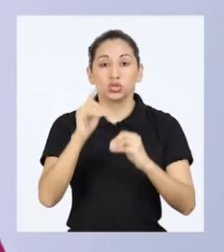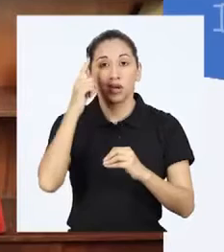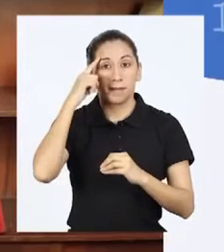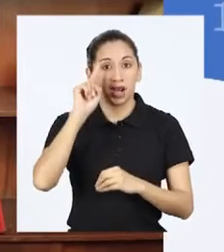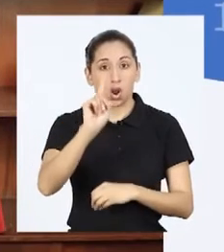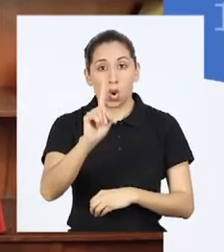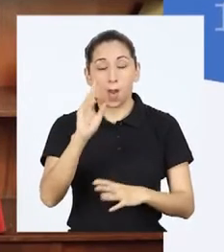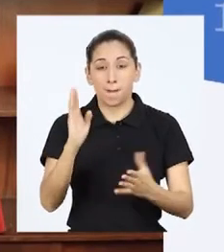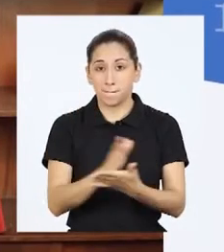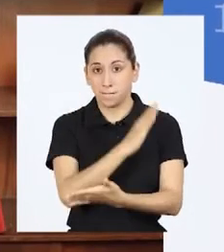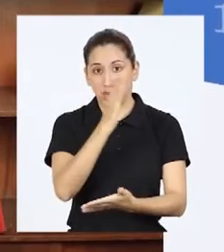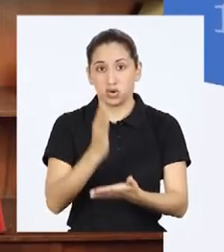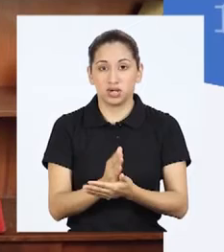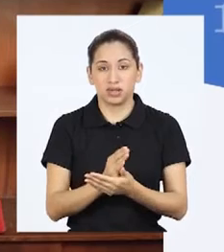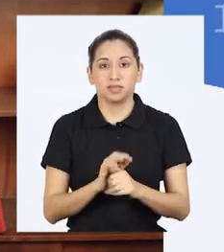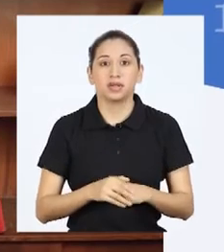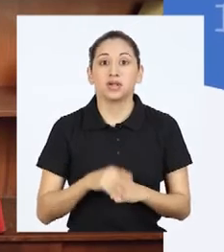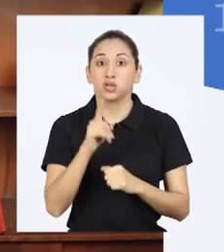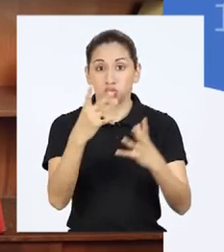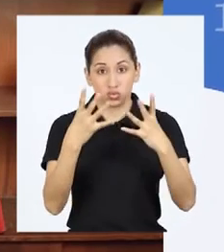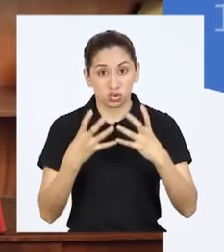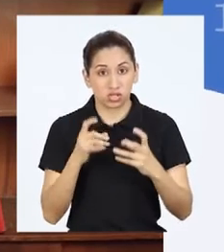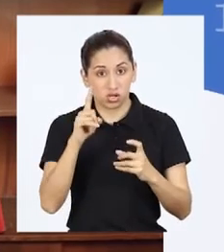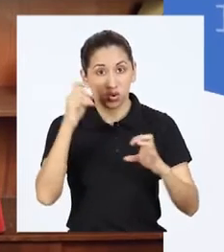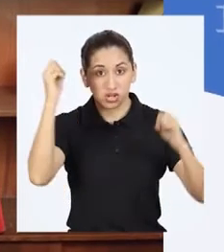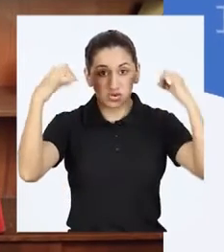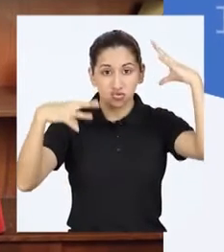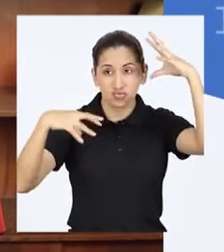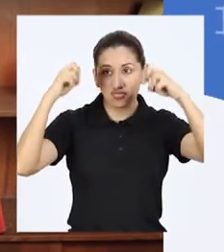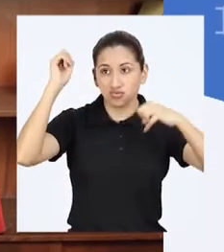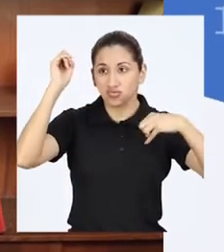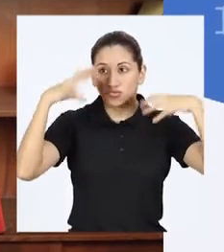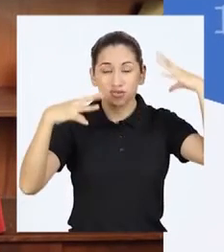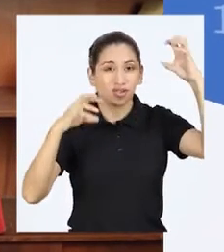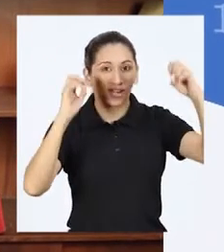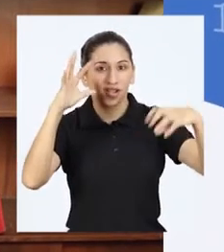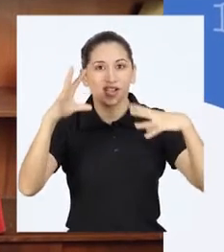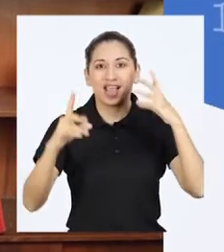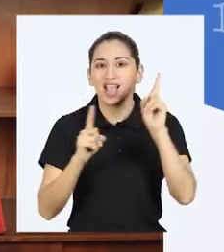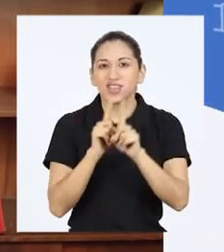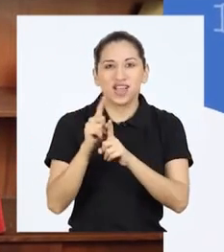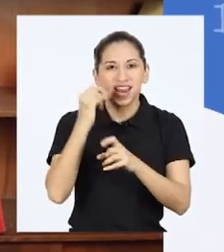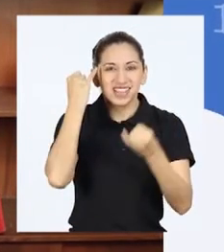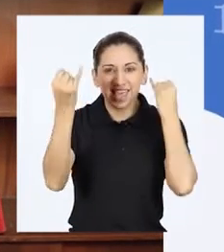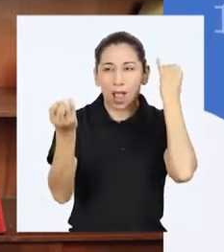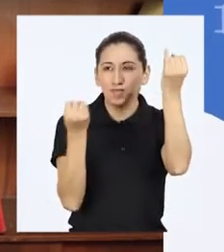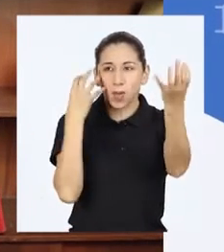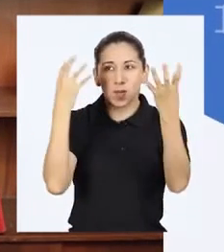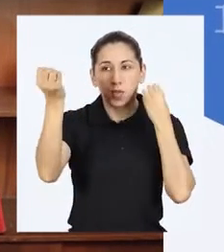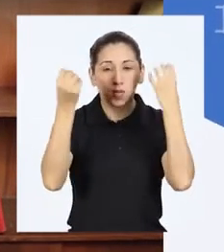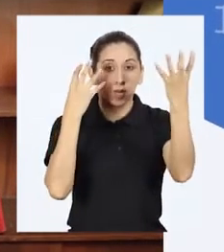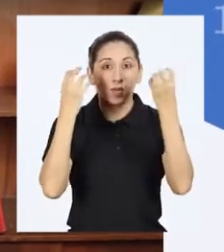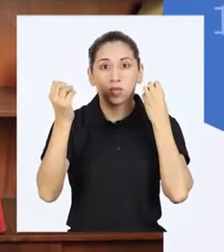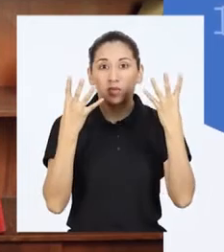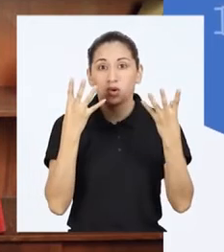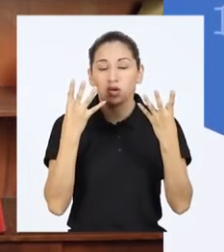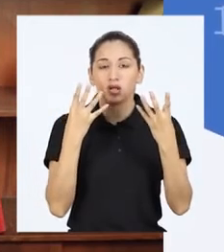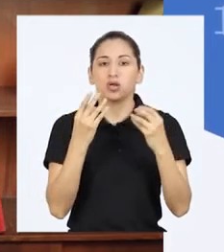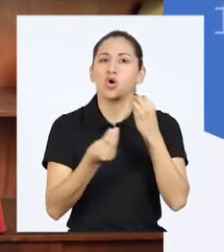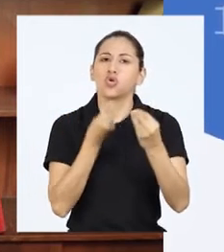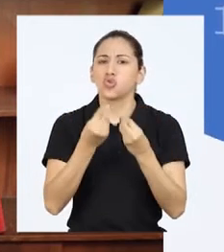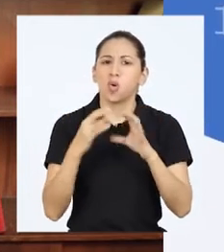problema. Si quisiéramos hacer una lluvia de ideas en torno a la pregunta que propusiste, ¿cómo hacer